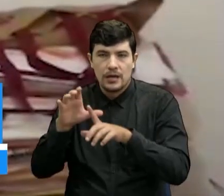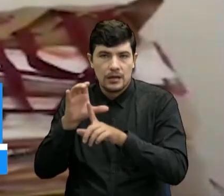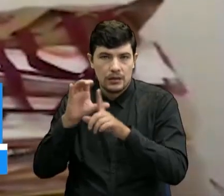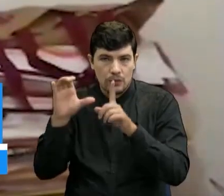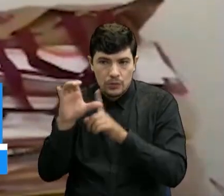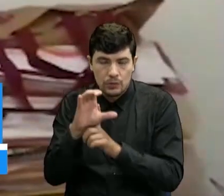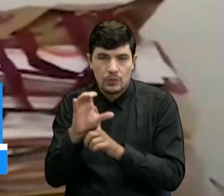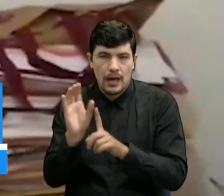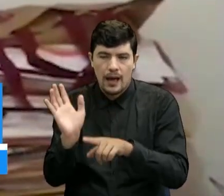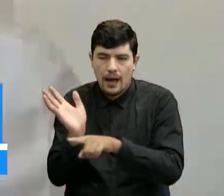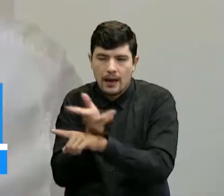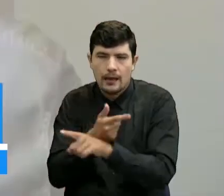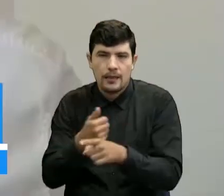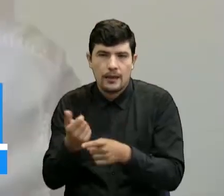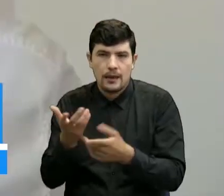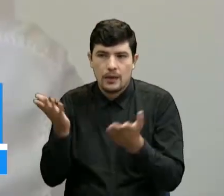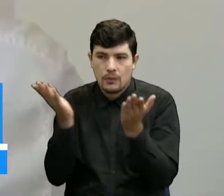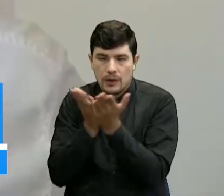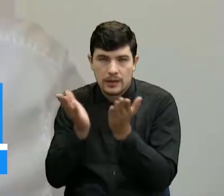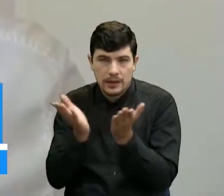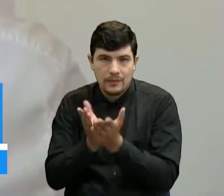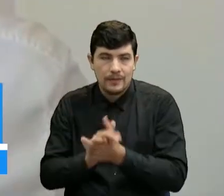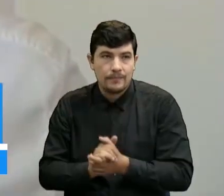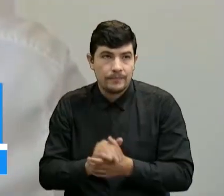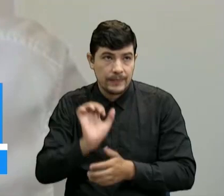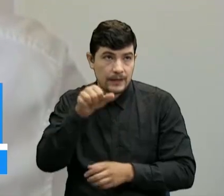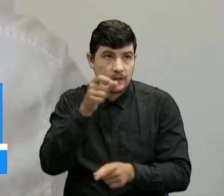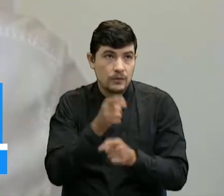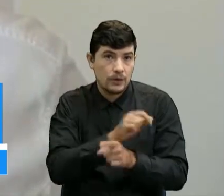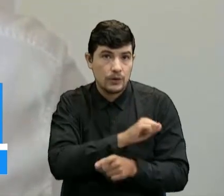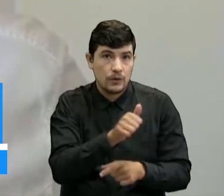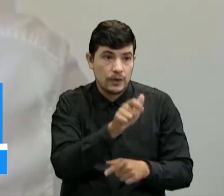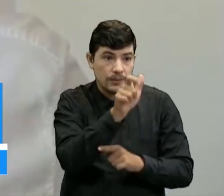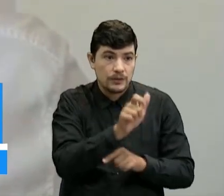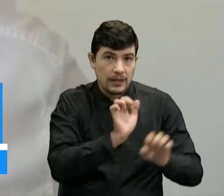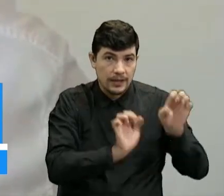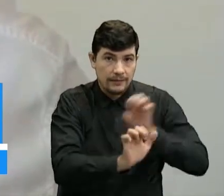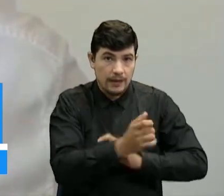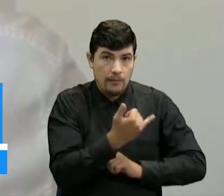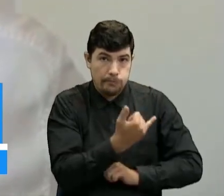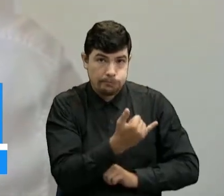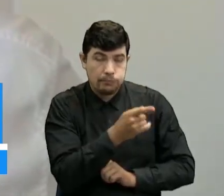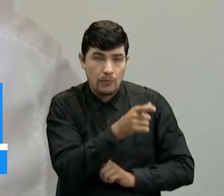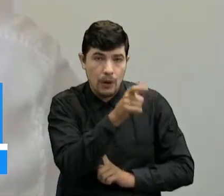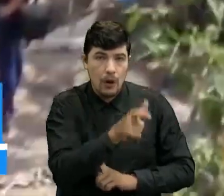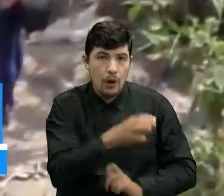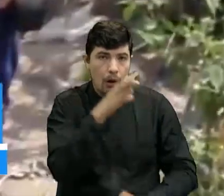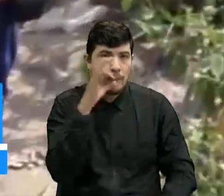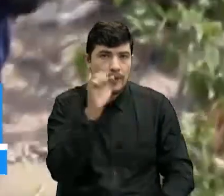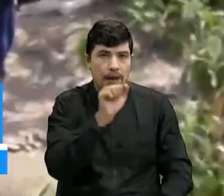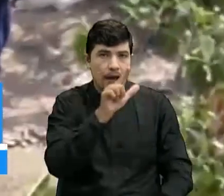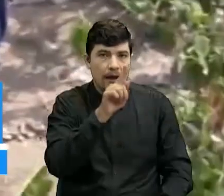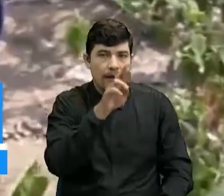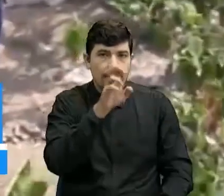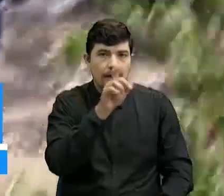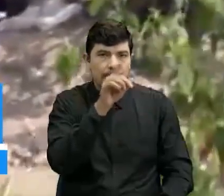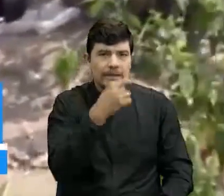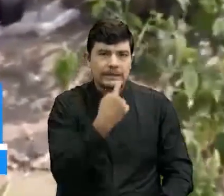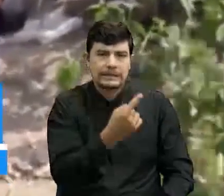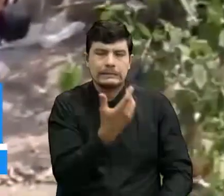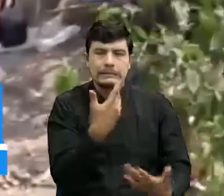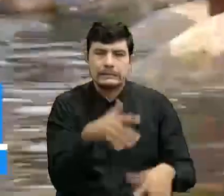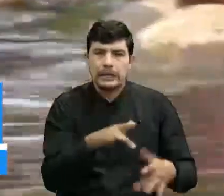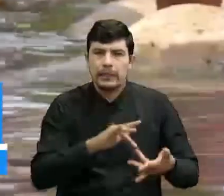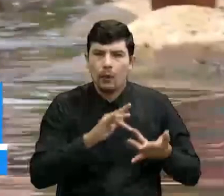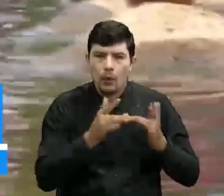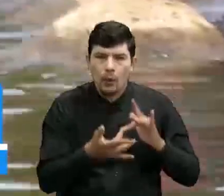teatrales, educativas. Otros defensores como Wilfredo Cañizares advierten que un flagelo que ha aumentado y que ha generado dolor es la desaparición de personas.